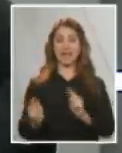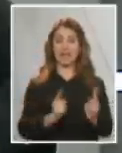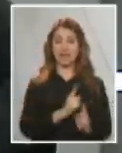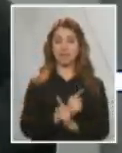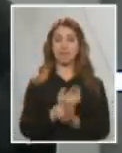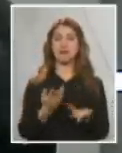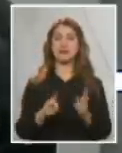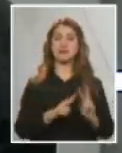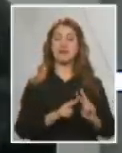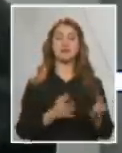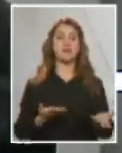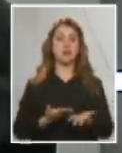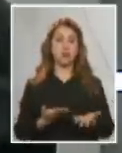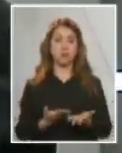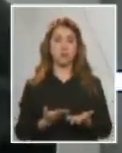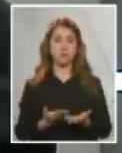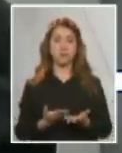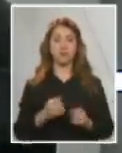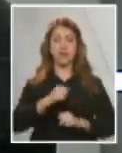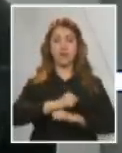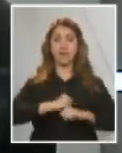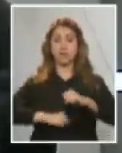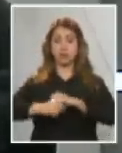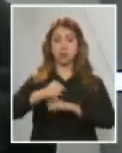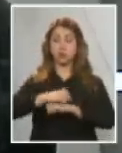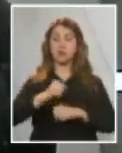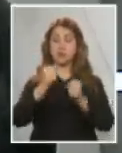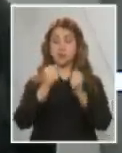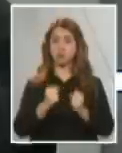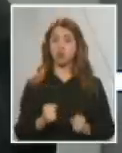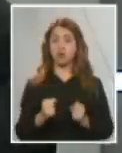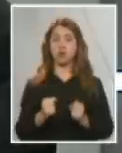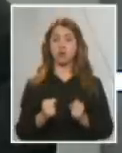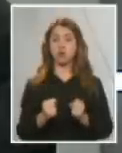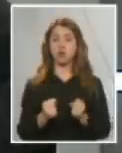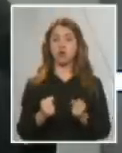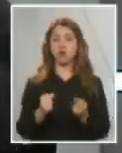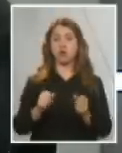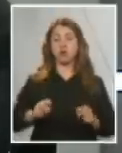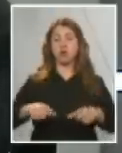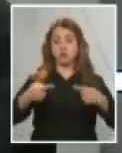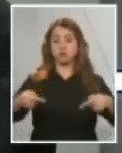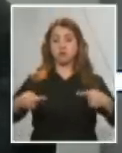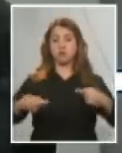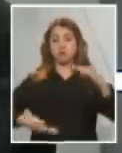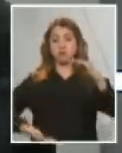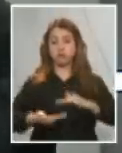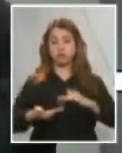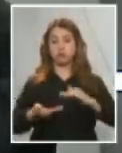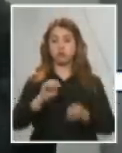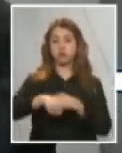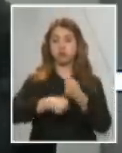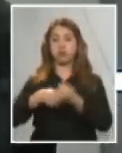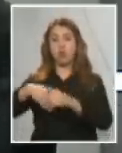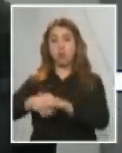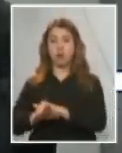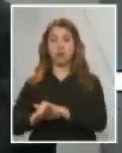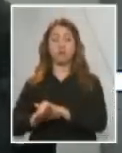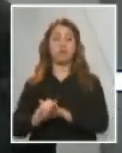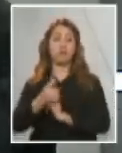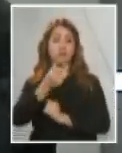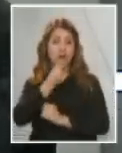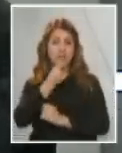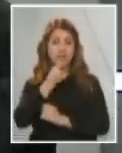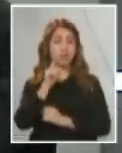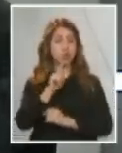hace a través de una estructura que se puede desmontar o acoplar de manera fácil,